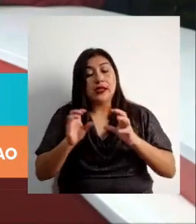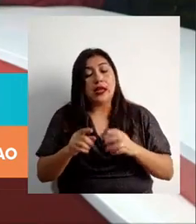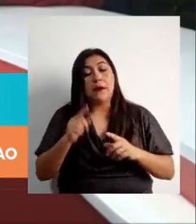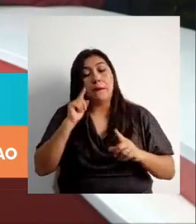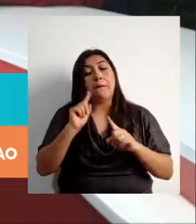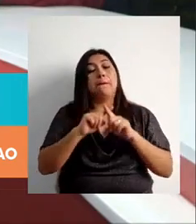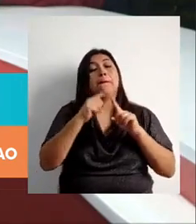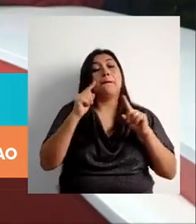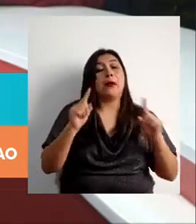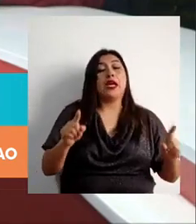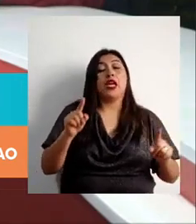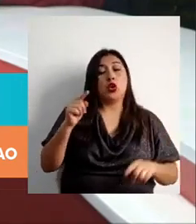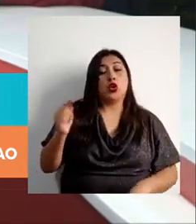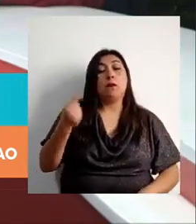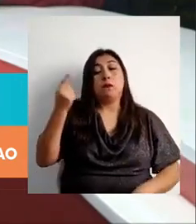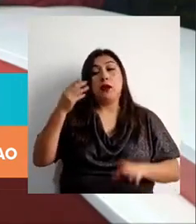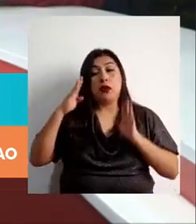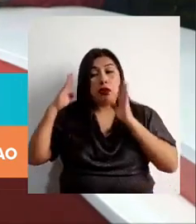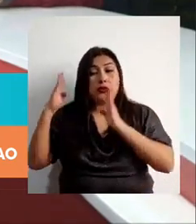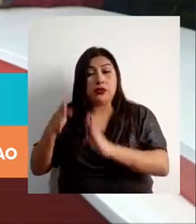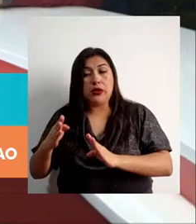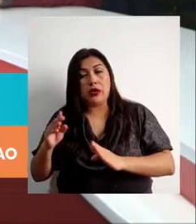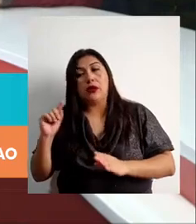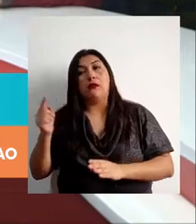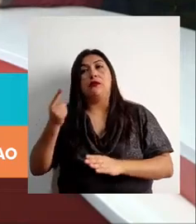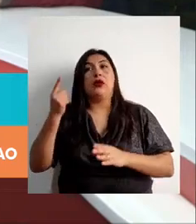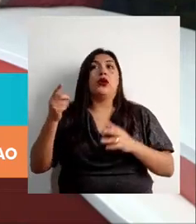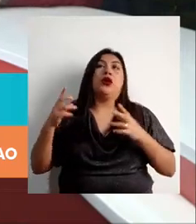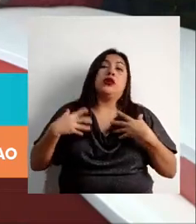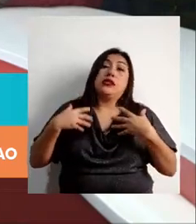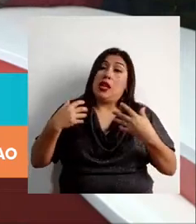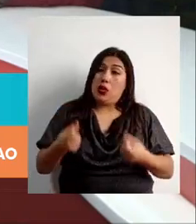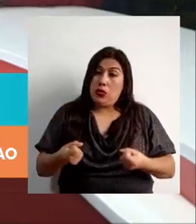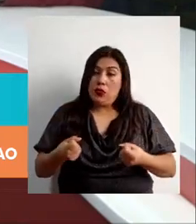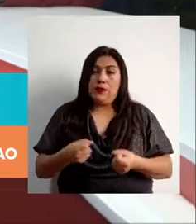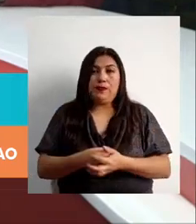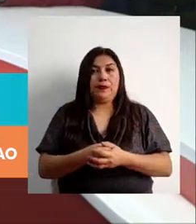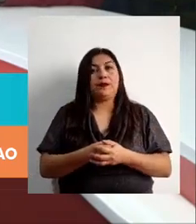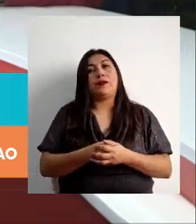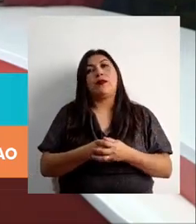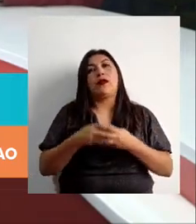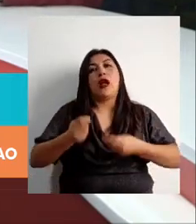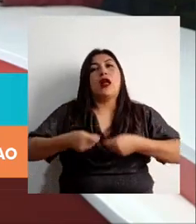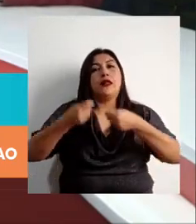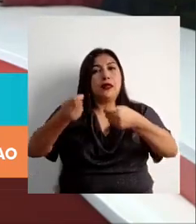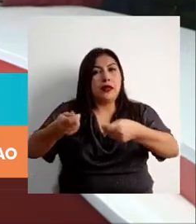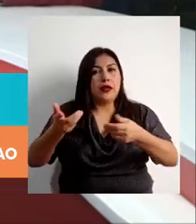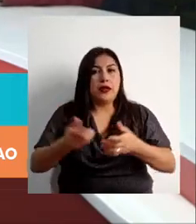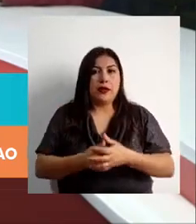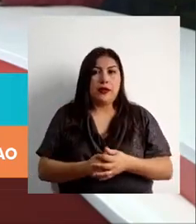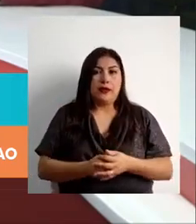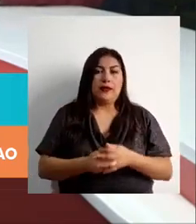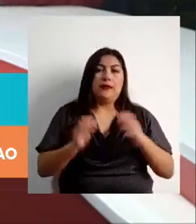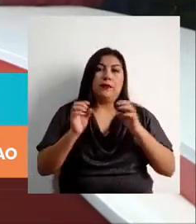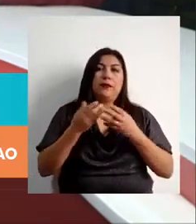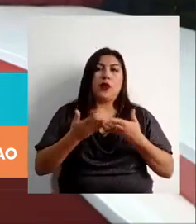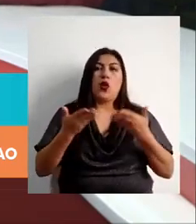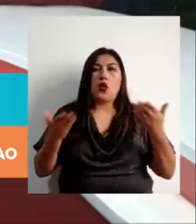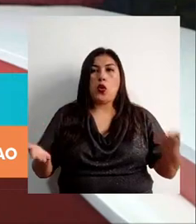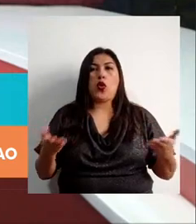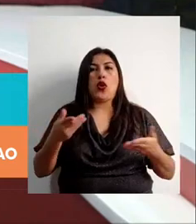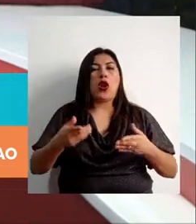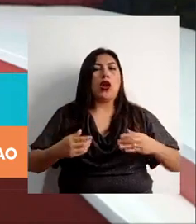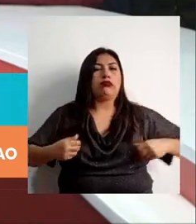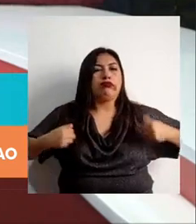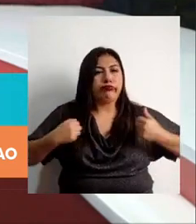algunos aspectos como el caso de la salud y la entrega de equipos biomecánicos